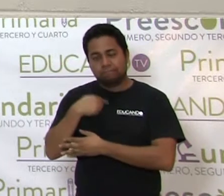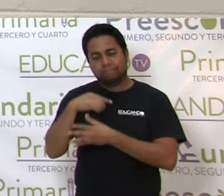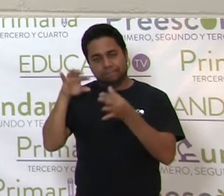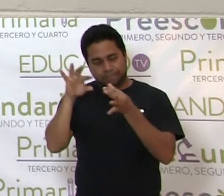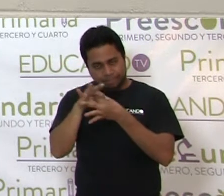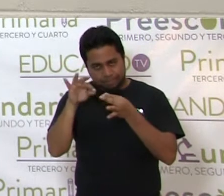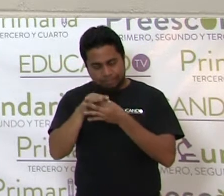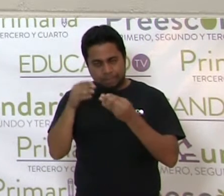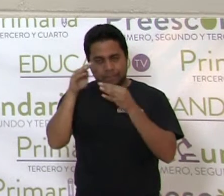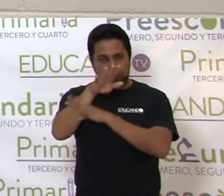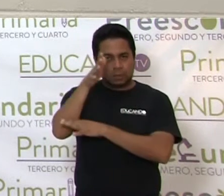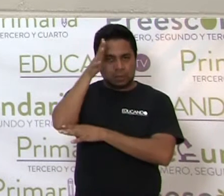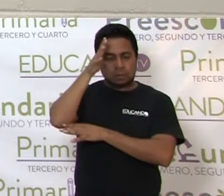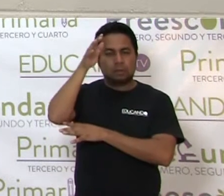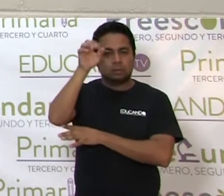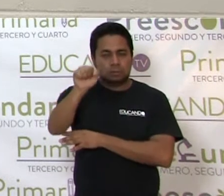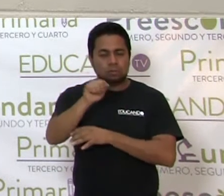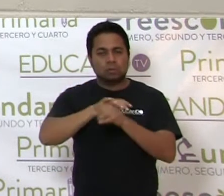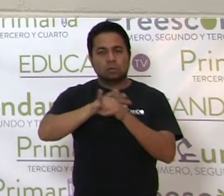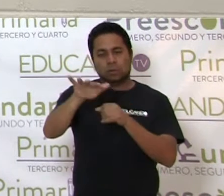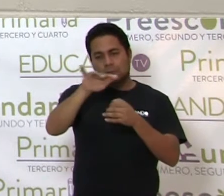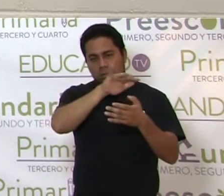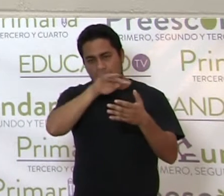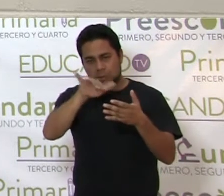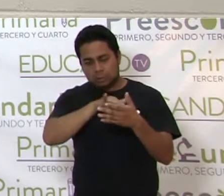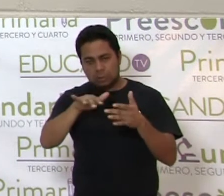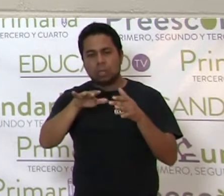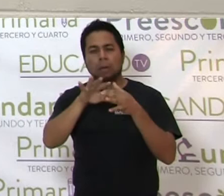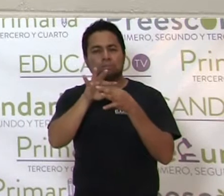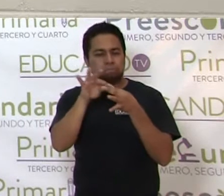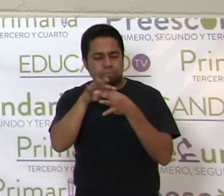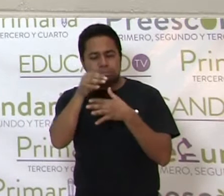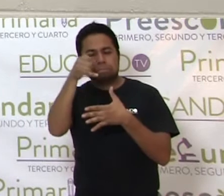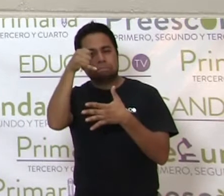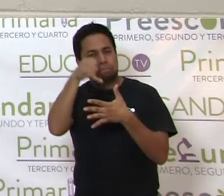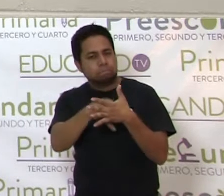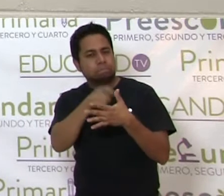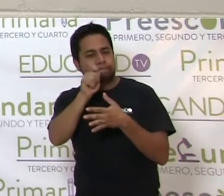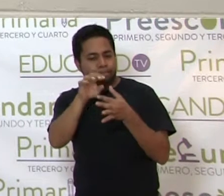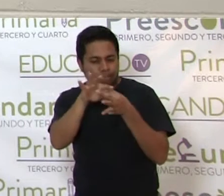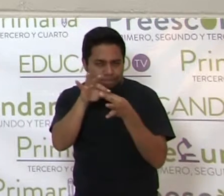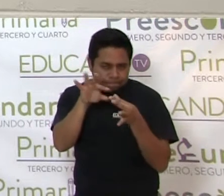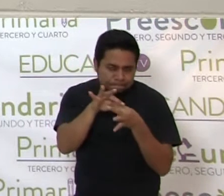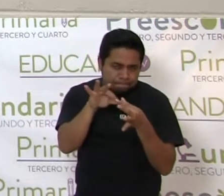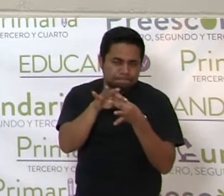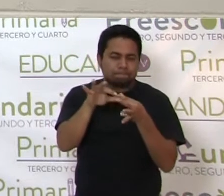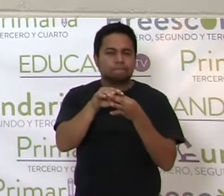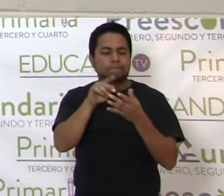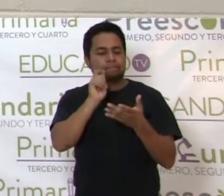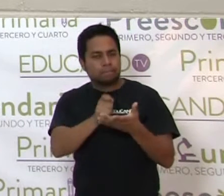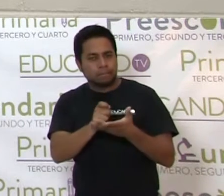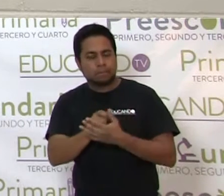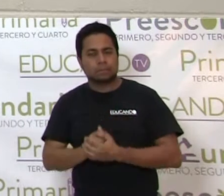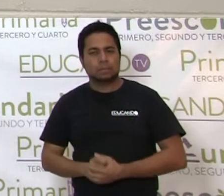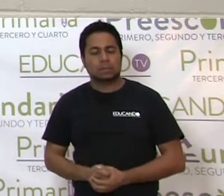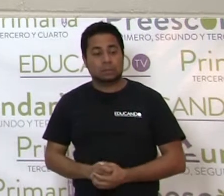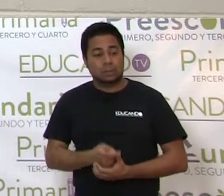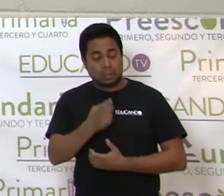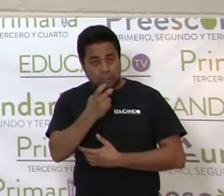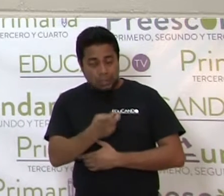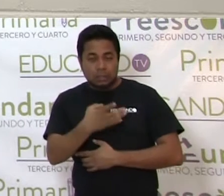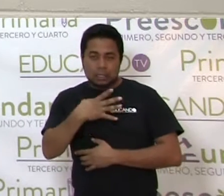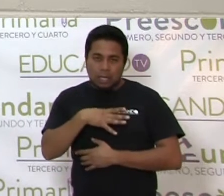los conceptos de los textos introductorios. Acuérdense, los textos introductorios son aquellos textos que